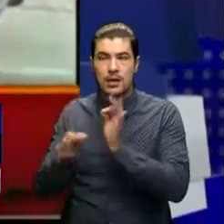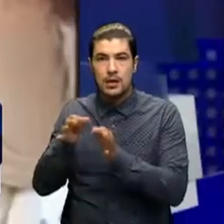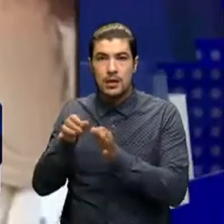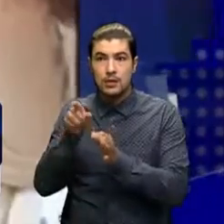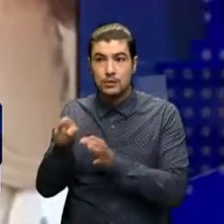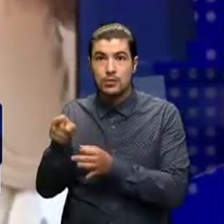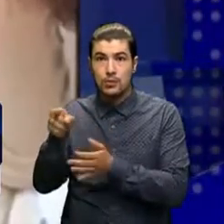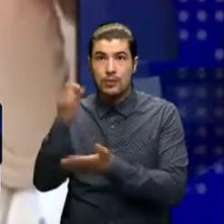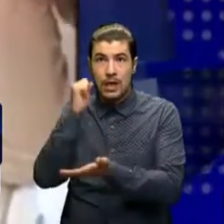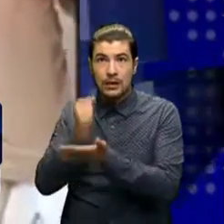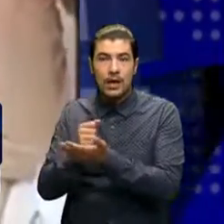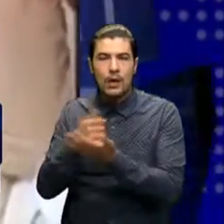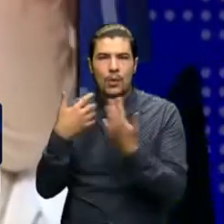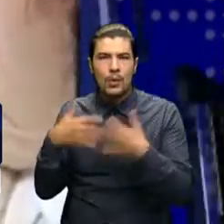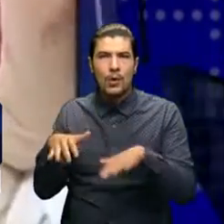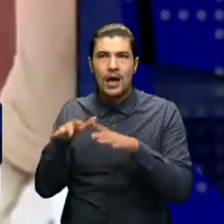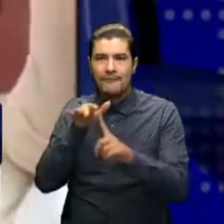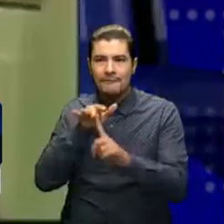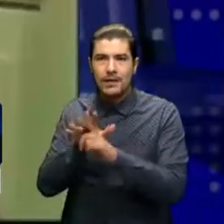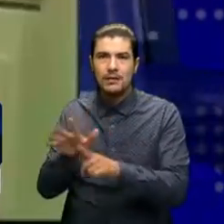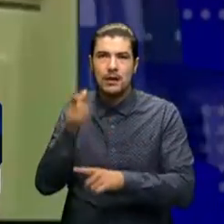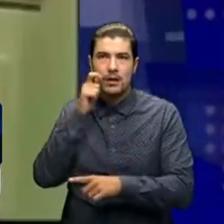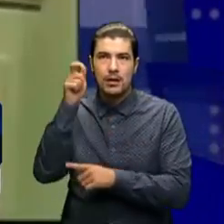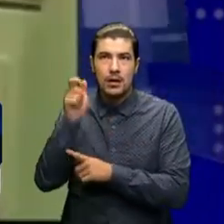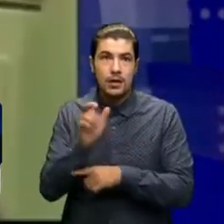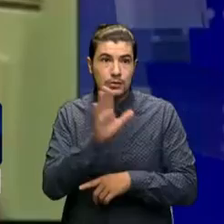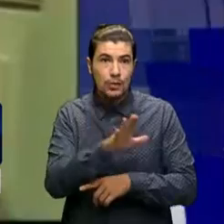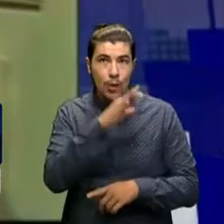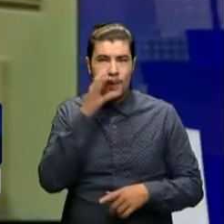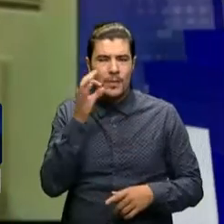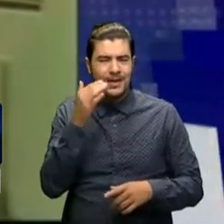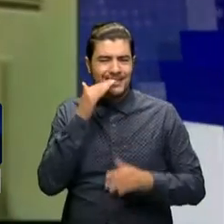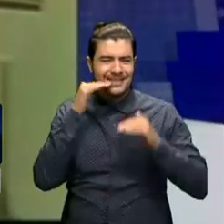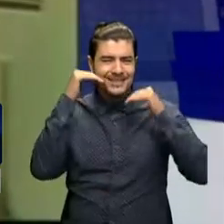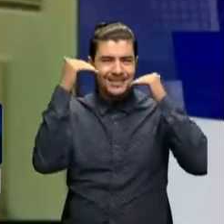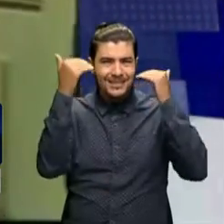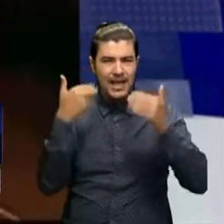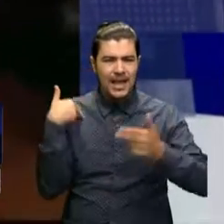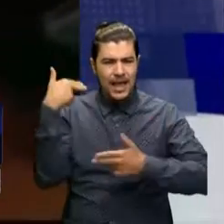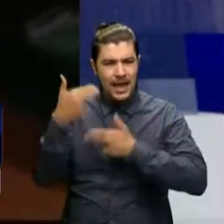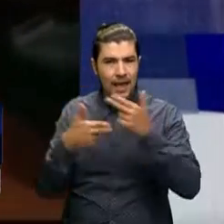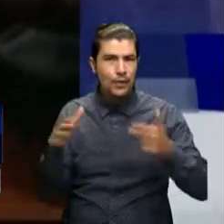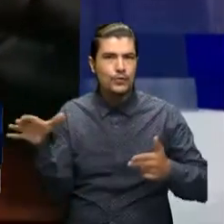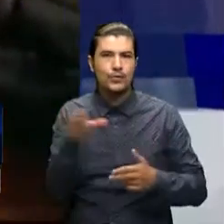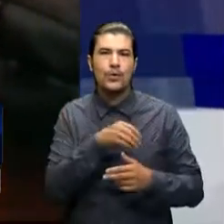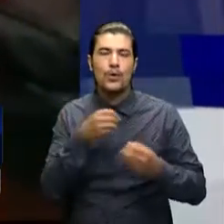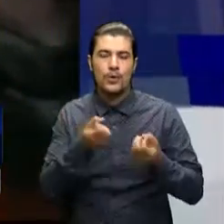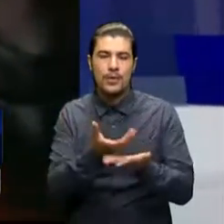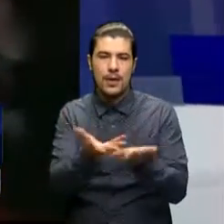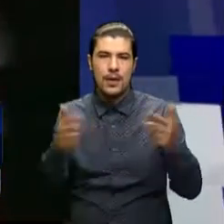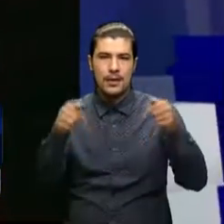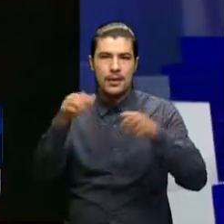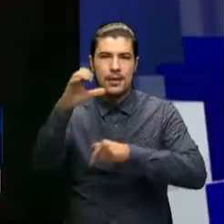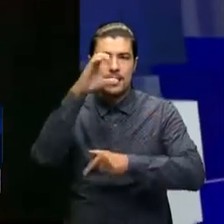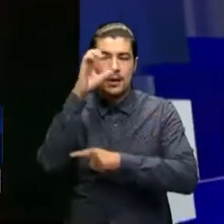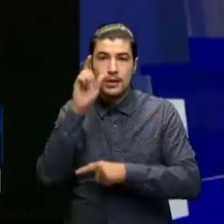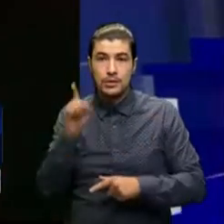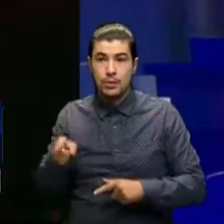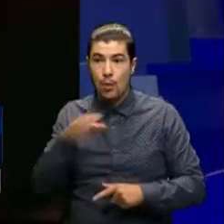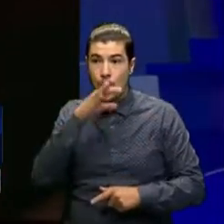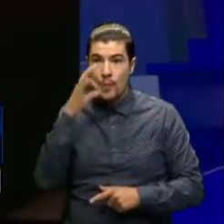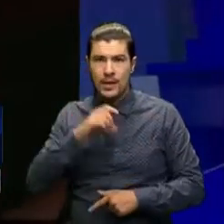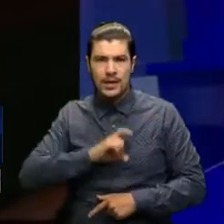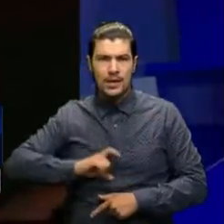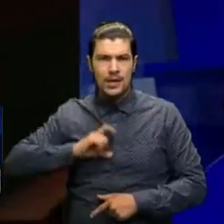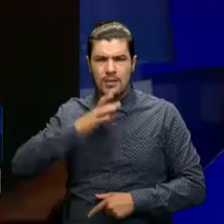la valentía el humor y su gran sonrisa es el legado que dejó a los colombianos garzón se caracterizaba por su